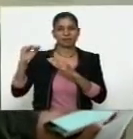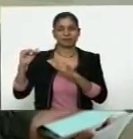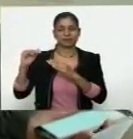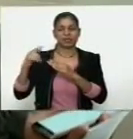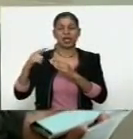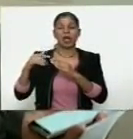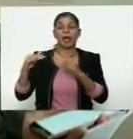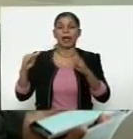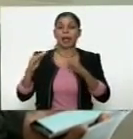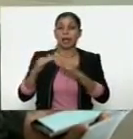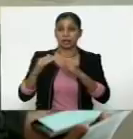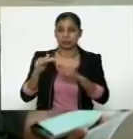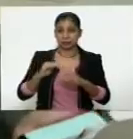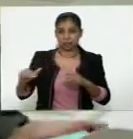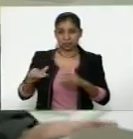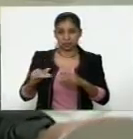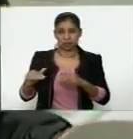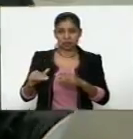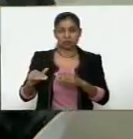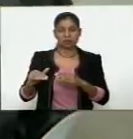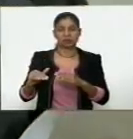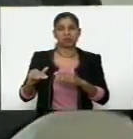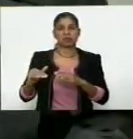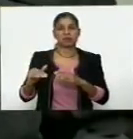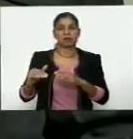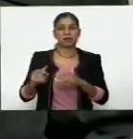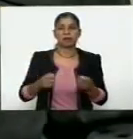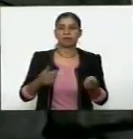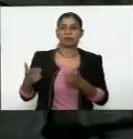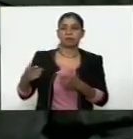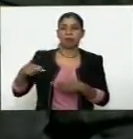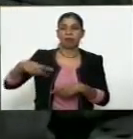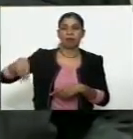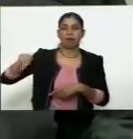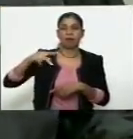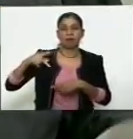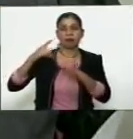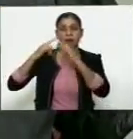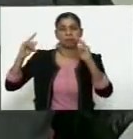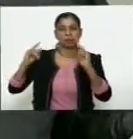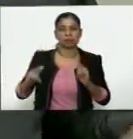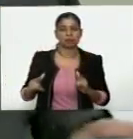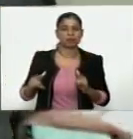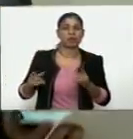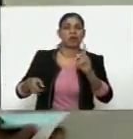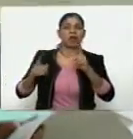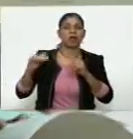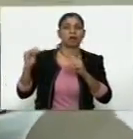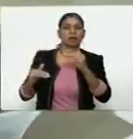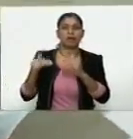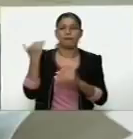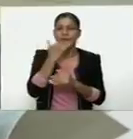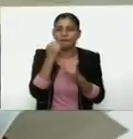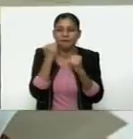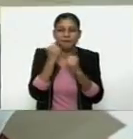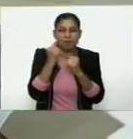clases medias, lo hayan llevado a dormir en parques, en carpas y a veces por debajo cero en temperatura?